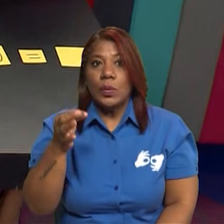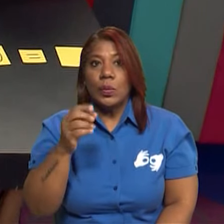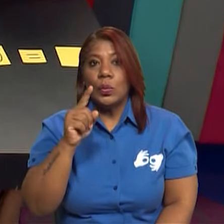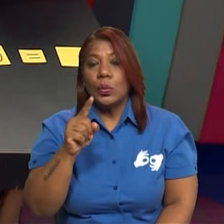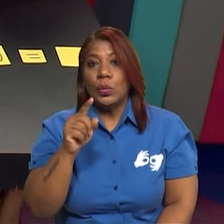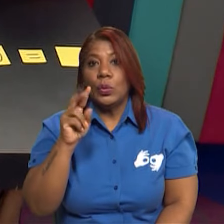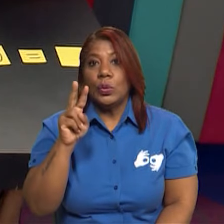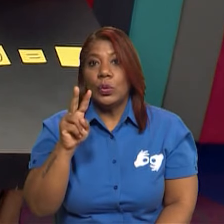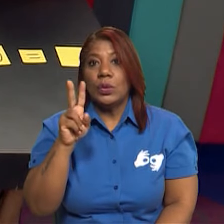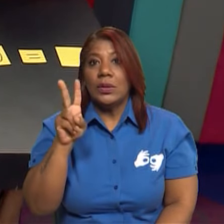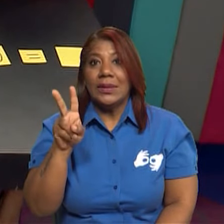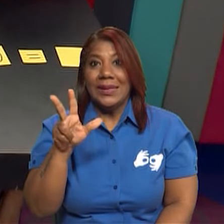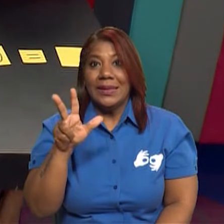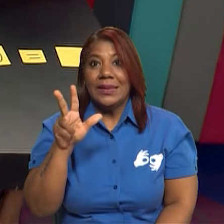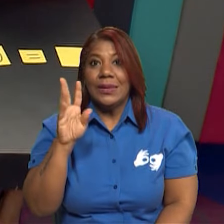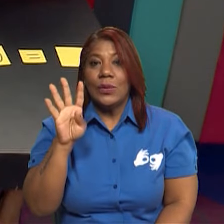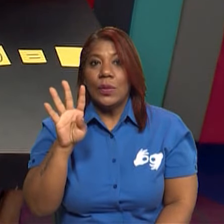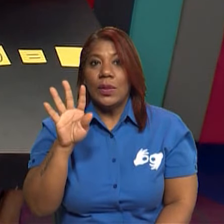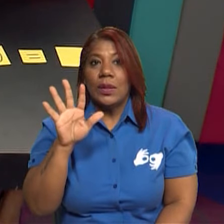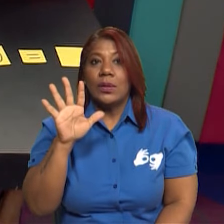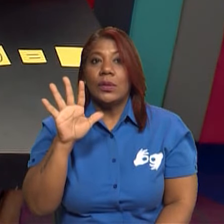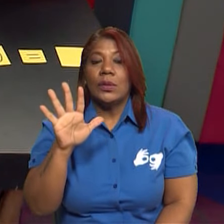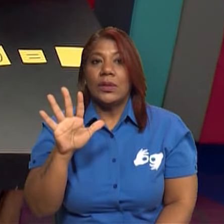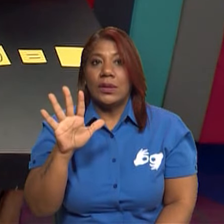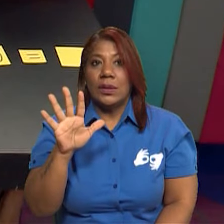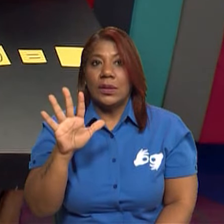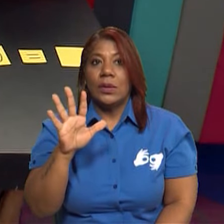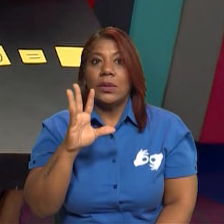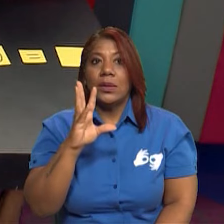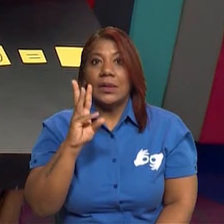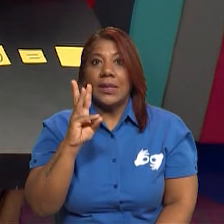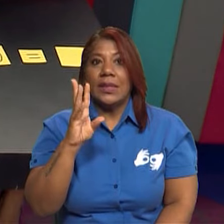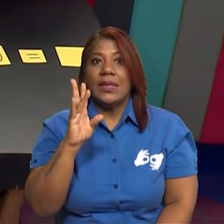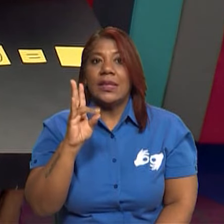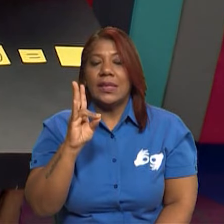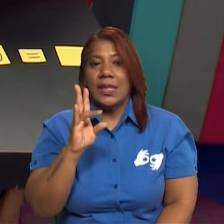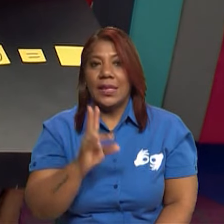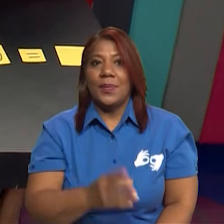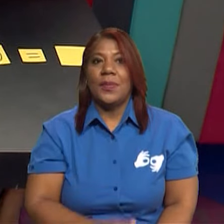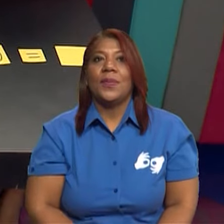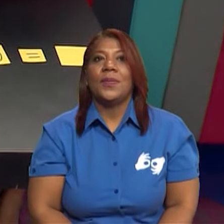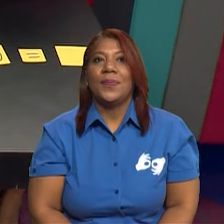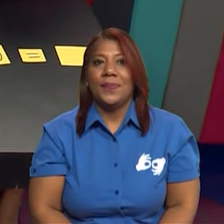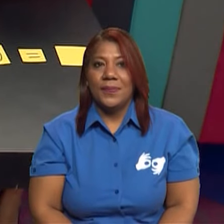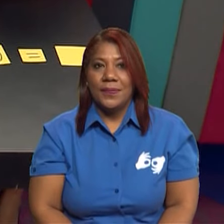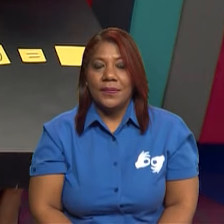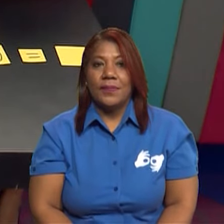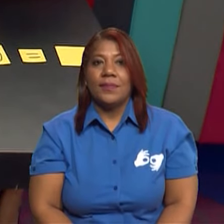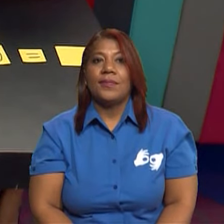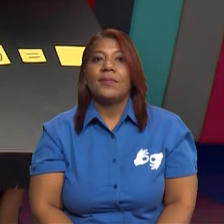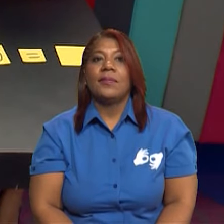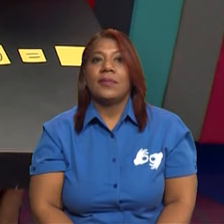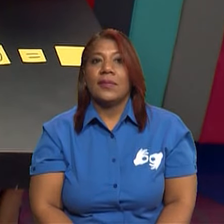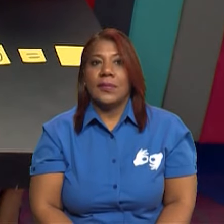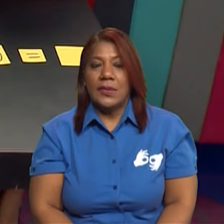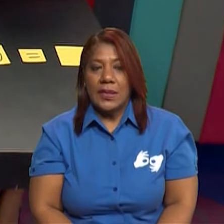1, 2, 3, 4, 5, 6 y 7. Y debo de